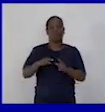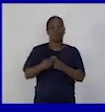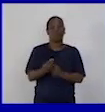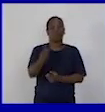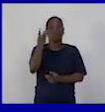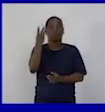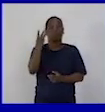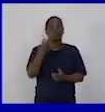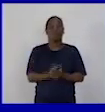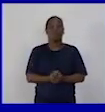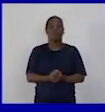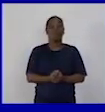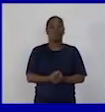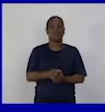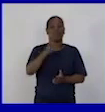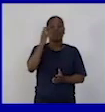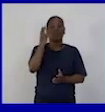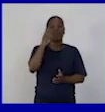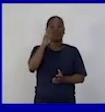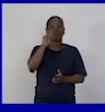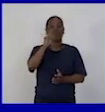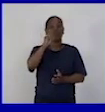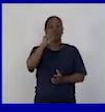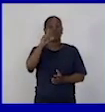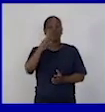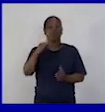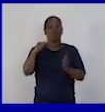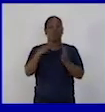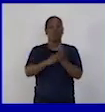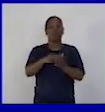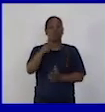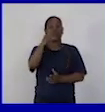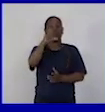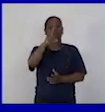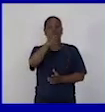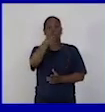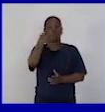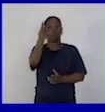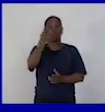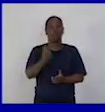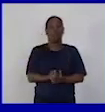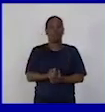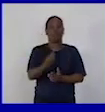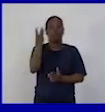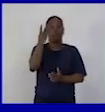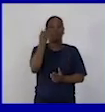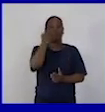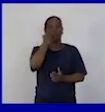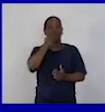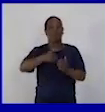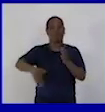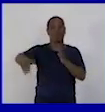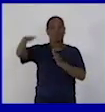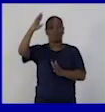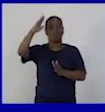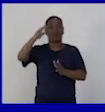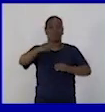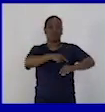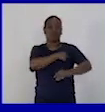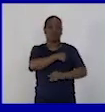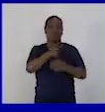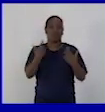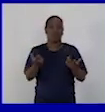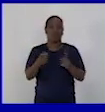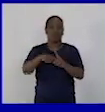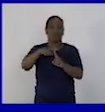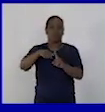tercera estaría a 2 mol litro a la menos 1. Quiere decir que la tercera tiene mayor concentración. Al igual, el